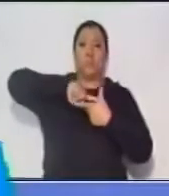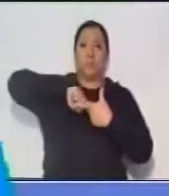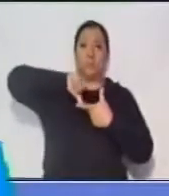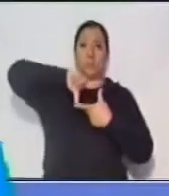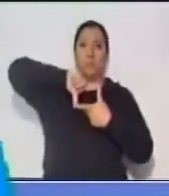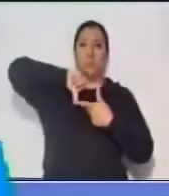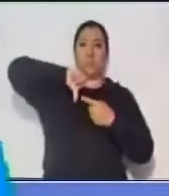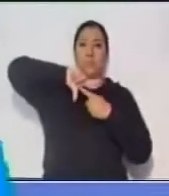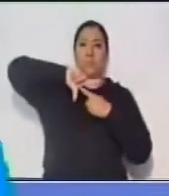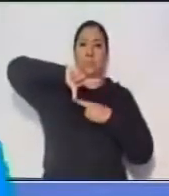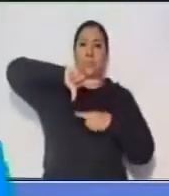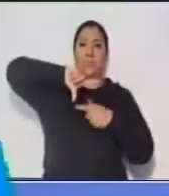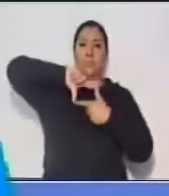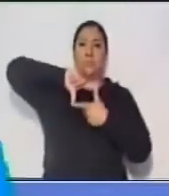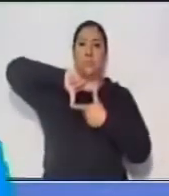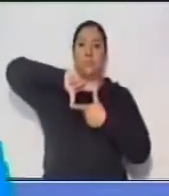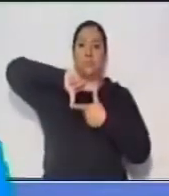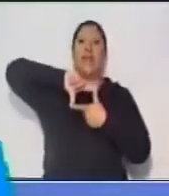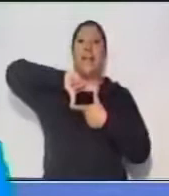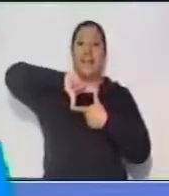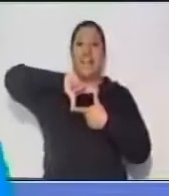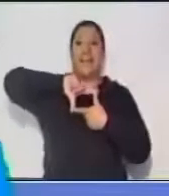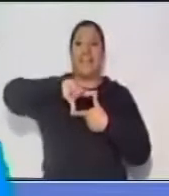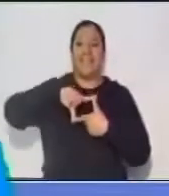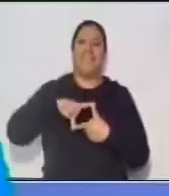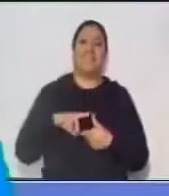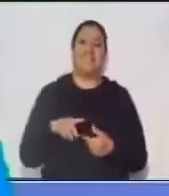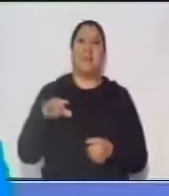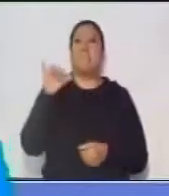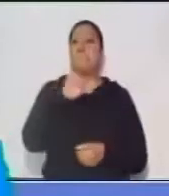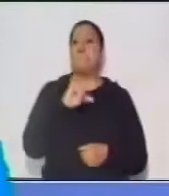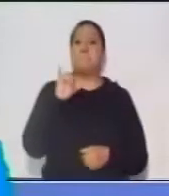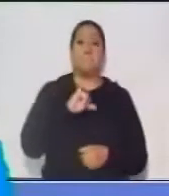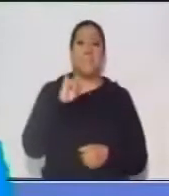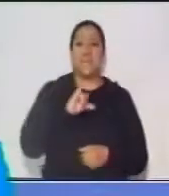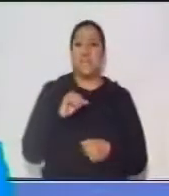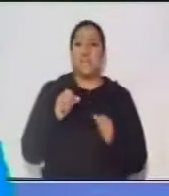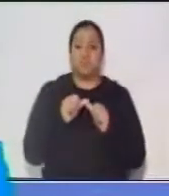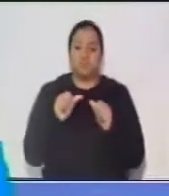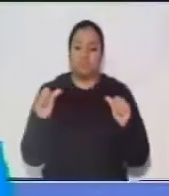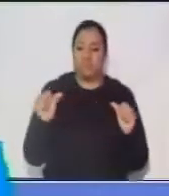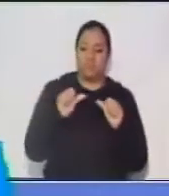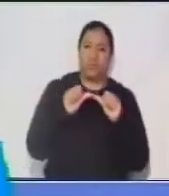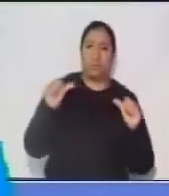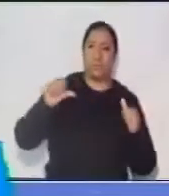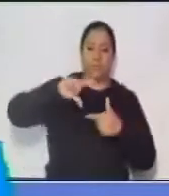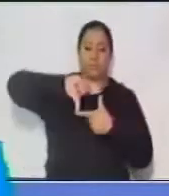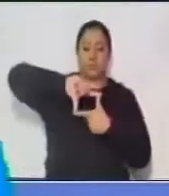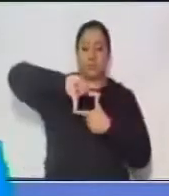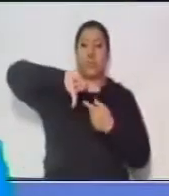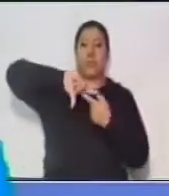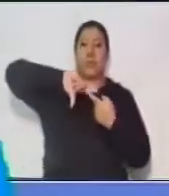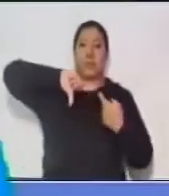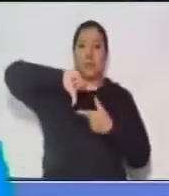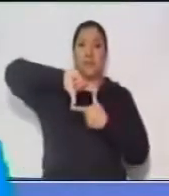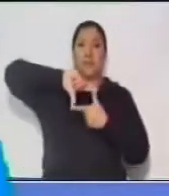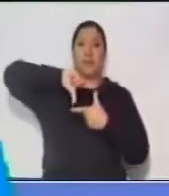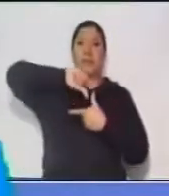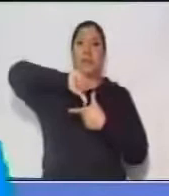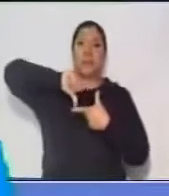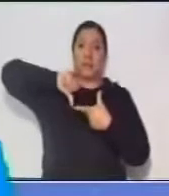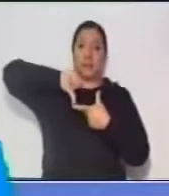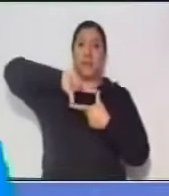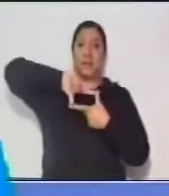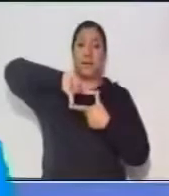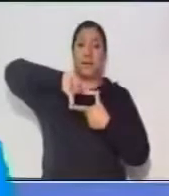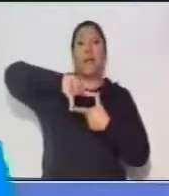paralelo al segmento BC y estos dos tienen igual medida. Pero también de A a B,